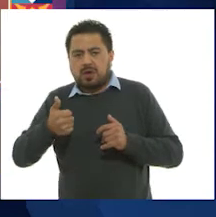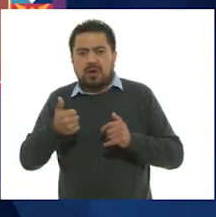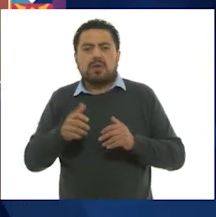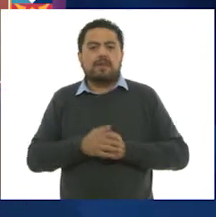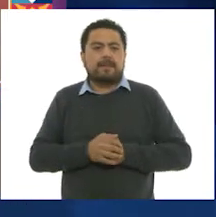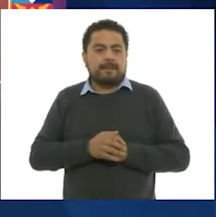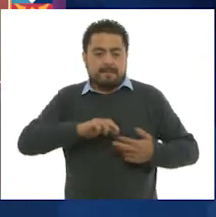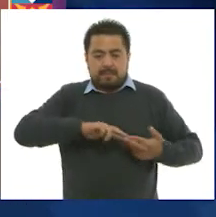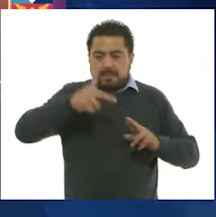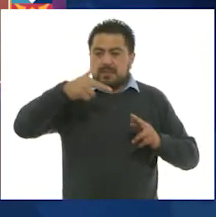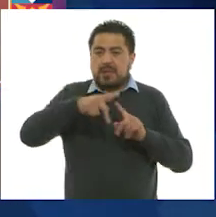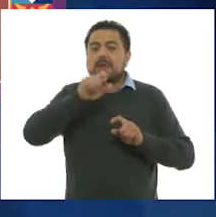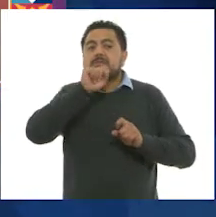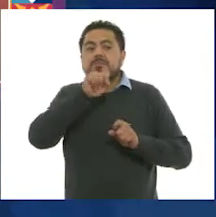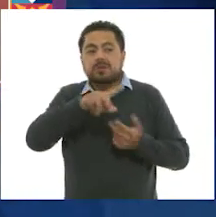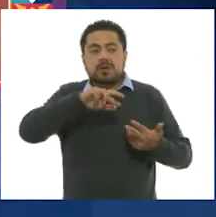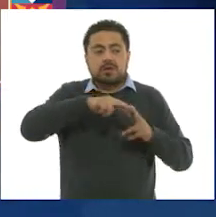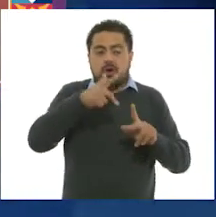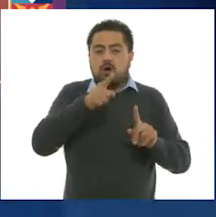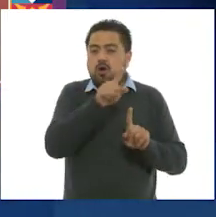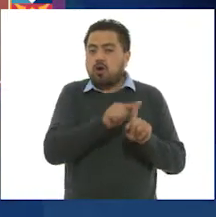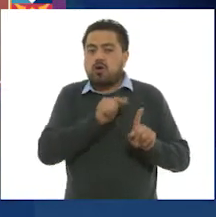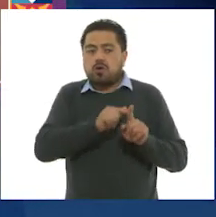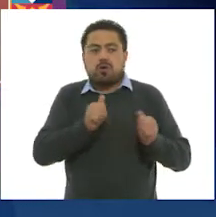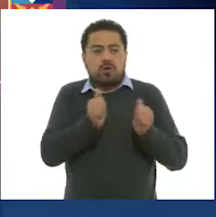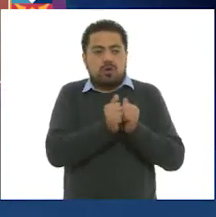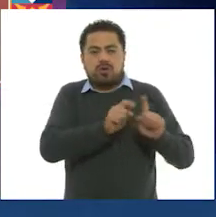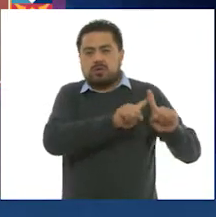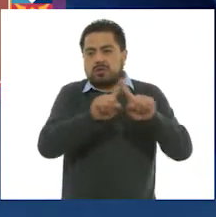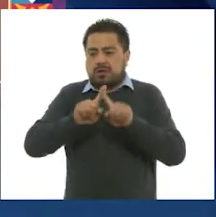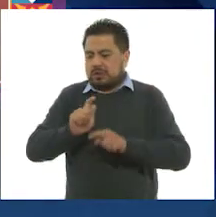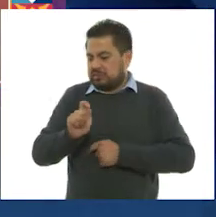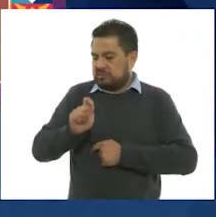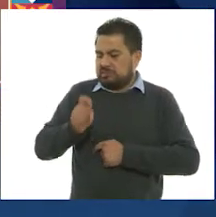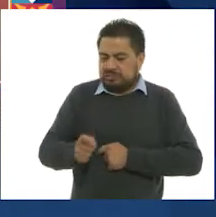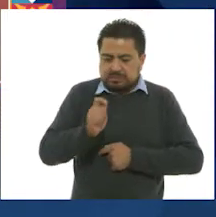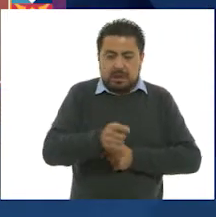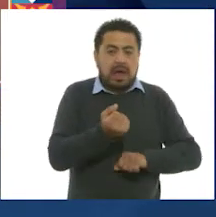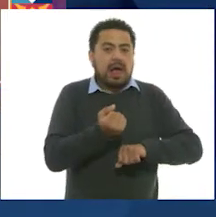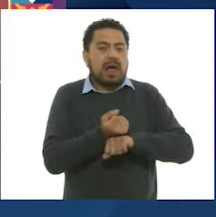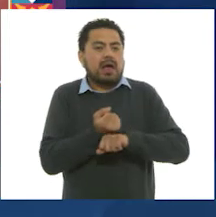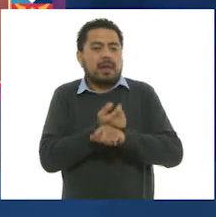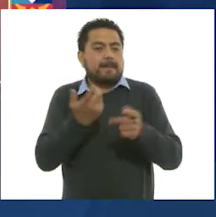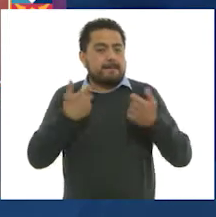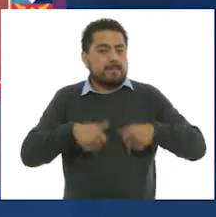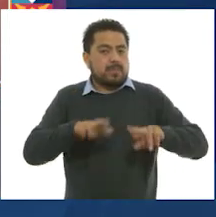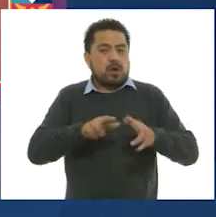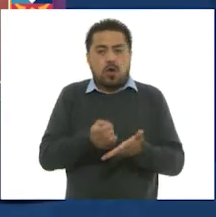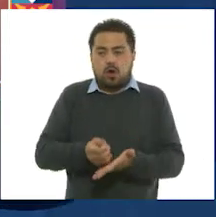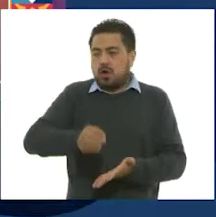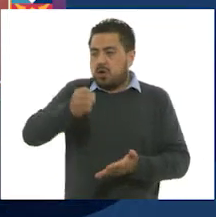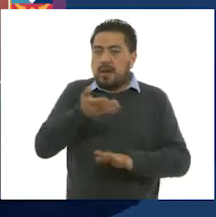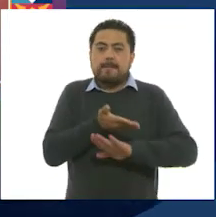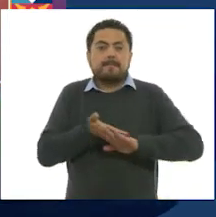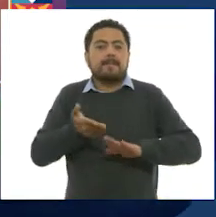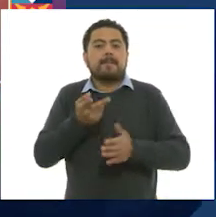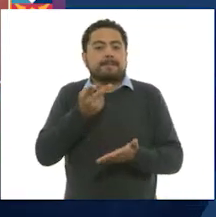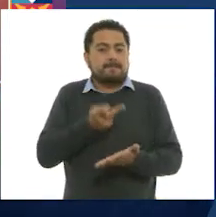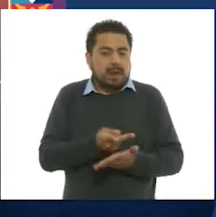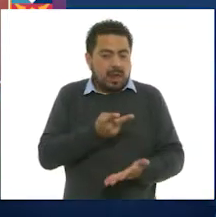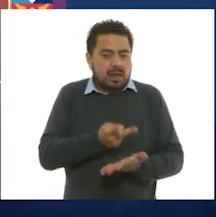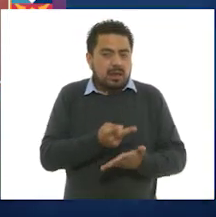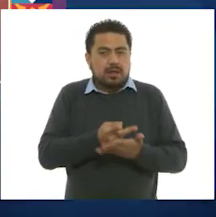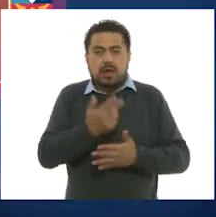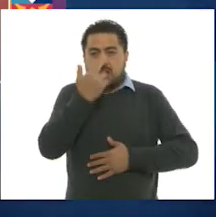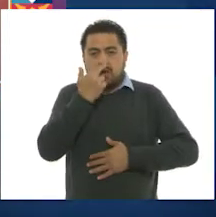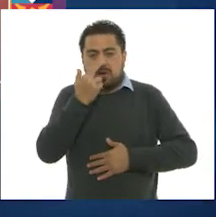cada cuerda. Y también cada cuerda tenía un color con diferente significado. El amarillo representaba el oro, el blanco la plata,